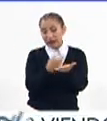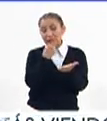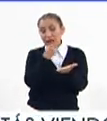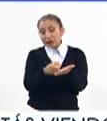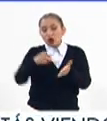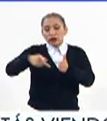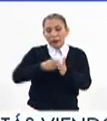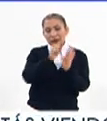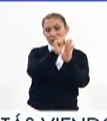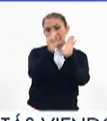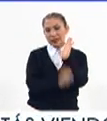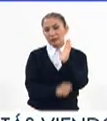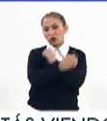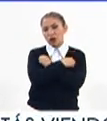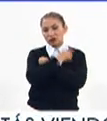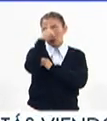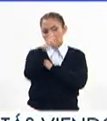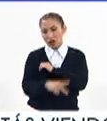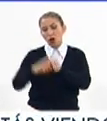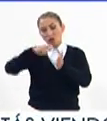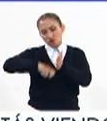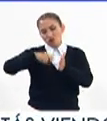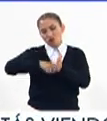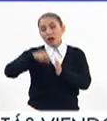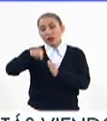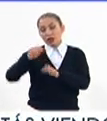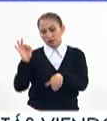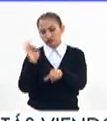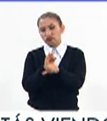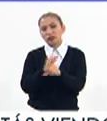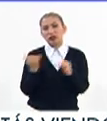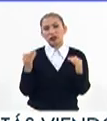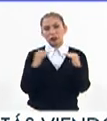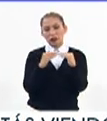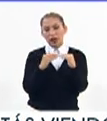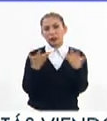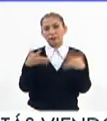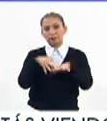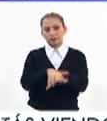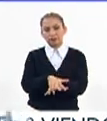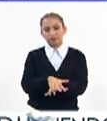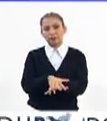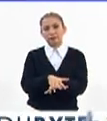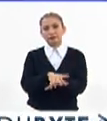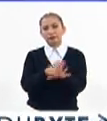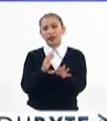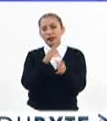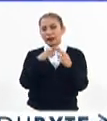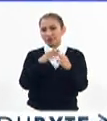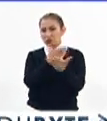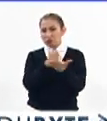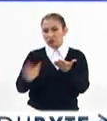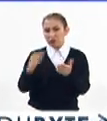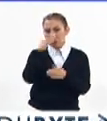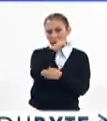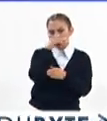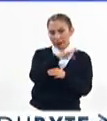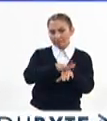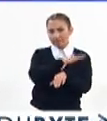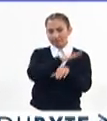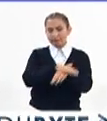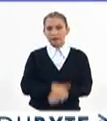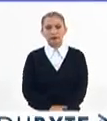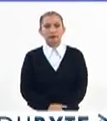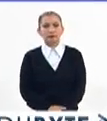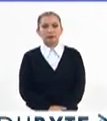plantea rediseñar el sistema educativo de México en el que se garantice la equidad, integralidad, laicidad, gratuidad y